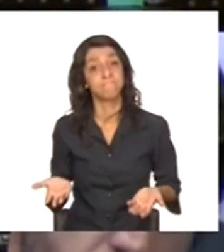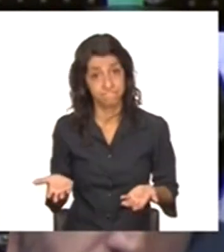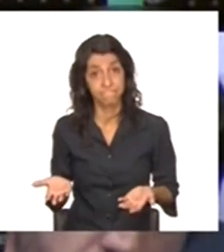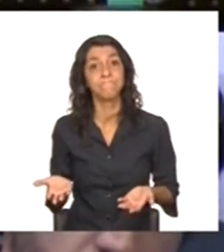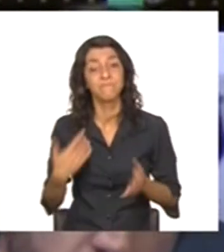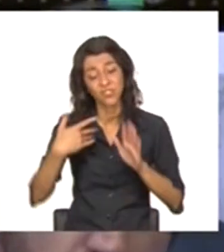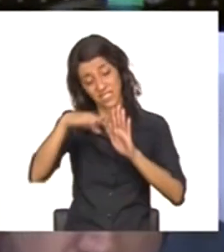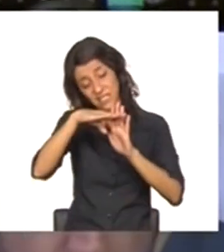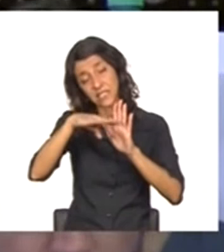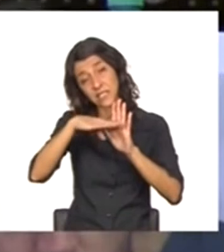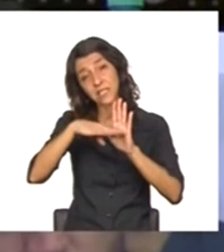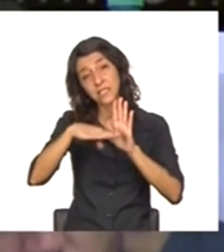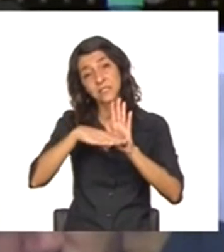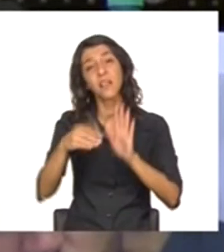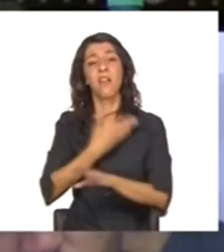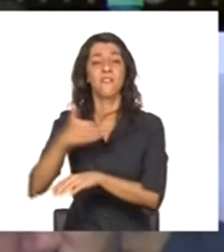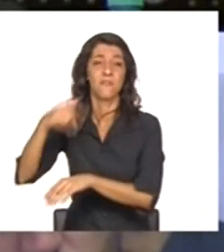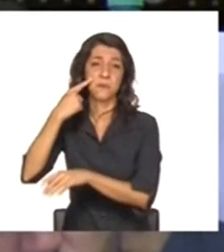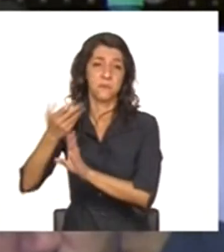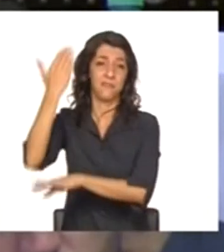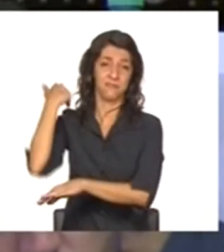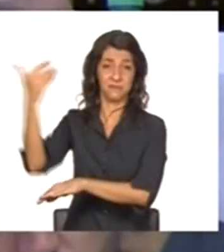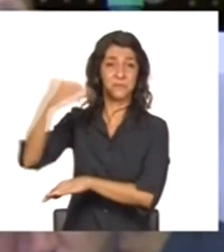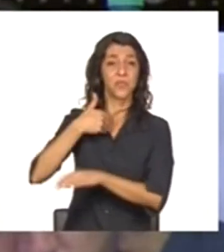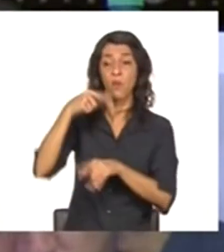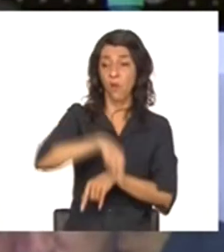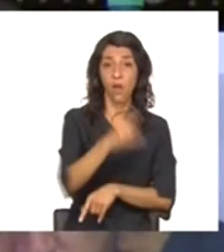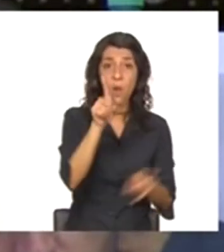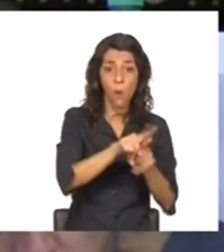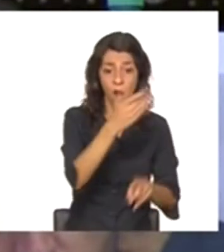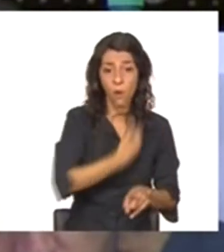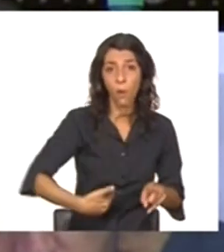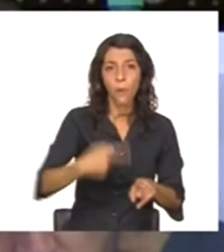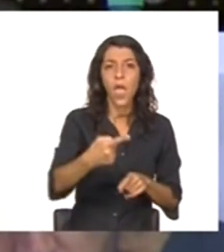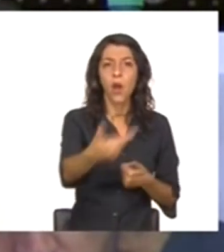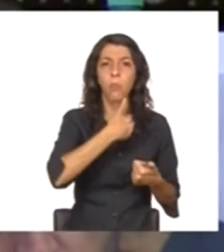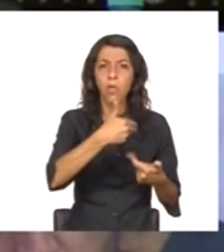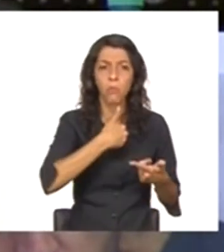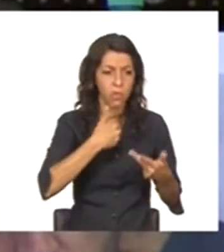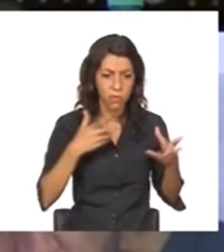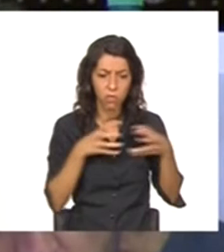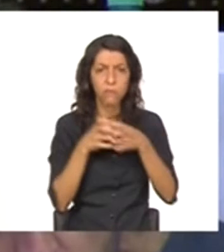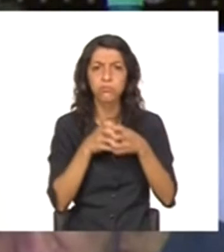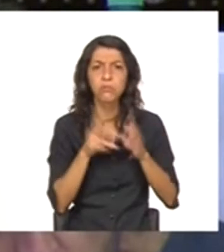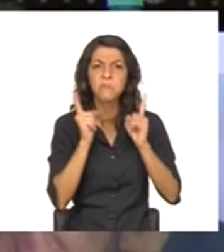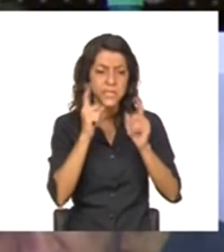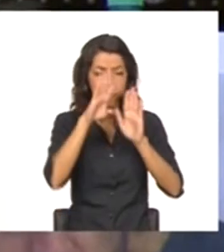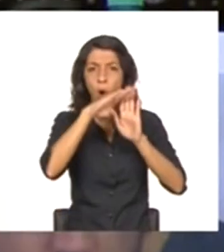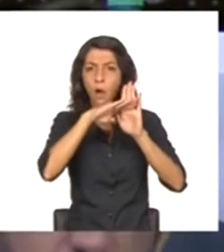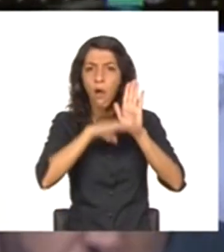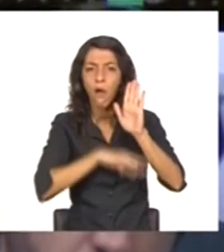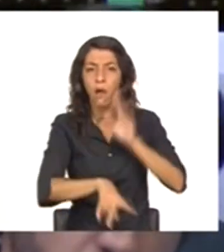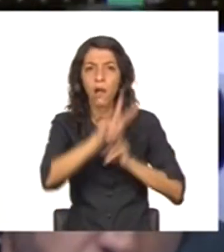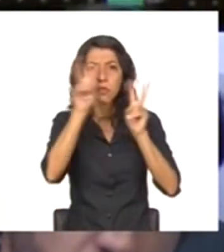con todas las reformas que este gobierno nos ha hecho tratar. Y cuando yo le pregunté en la comisión al ministro Duchovne si